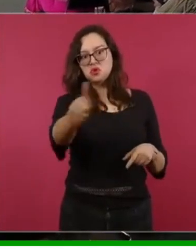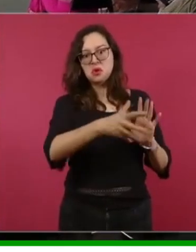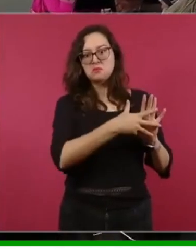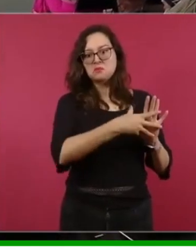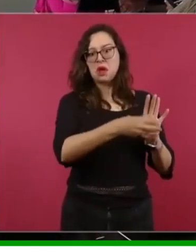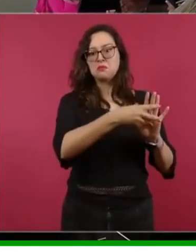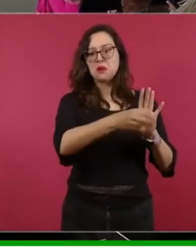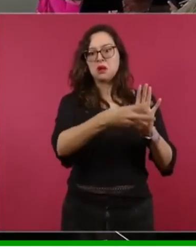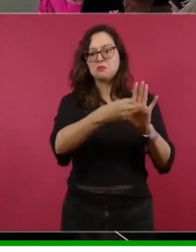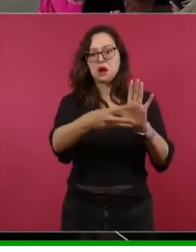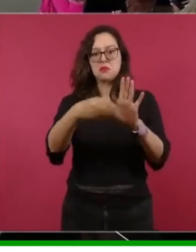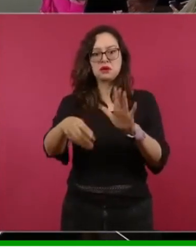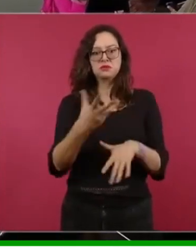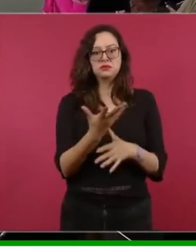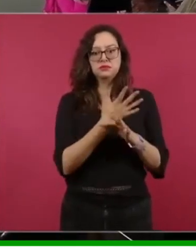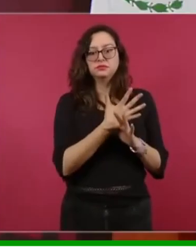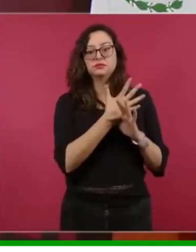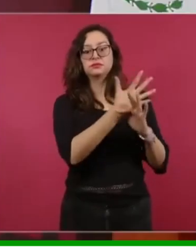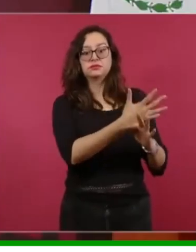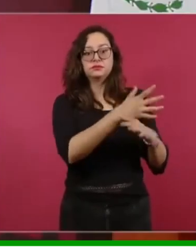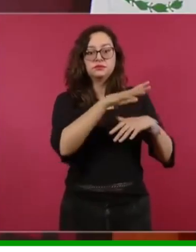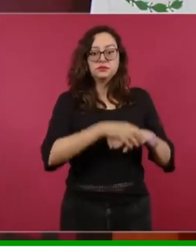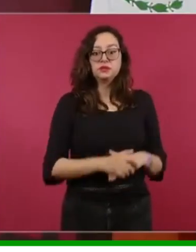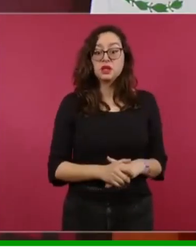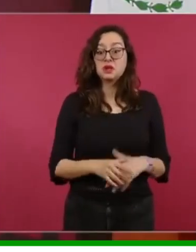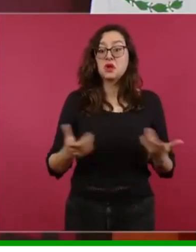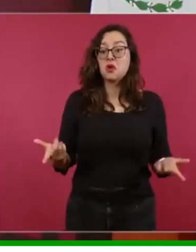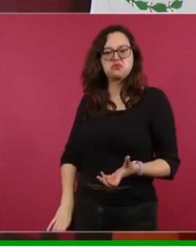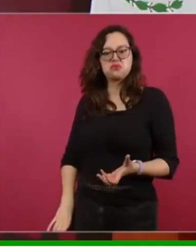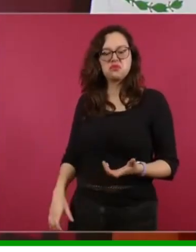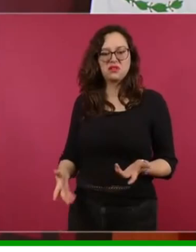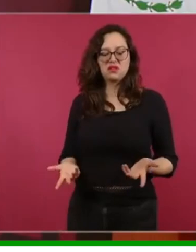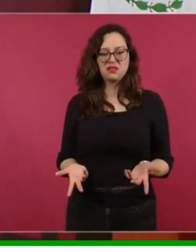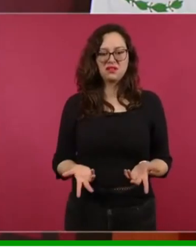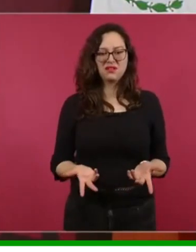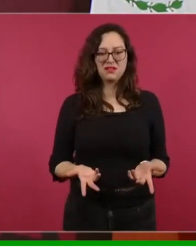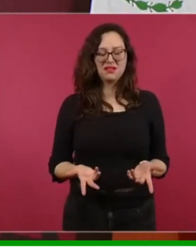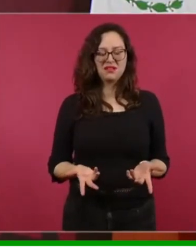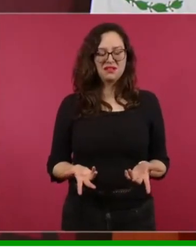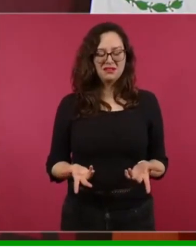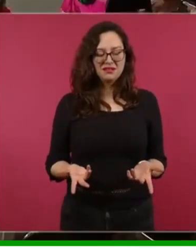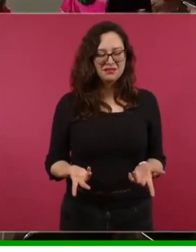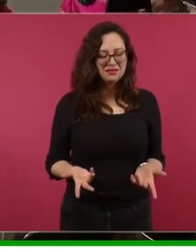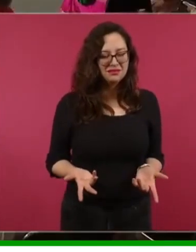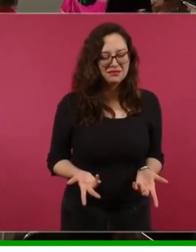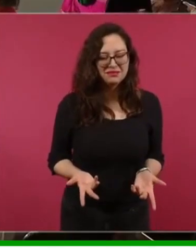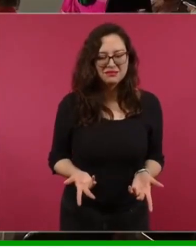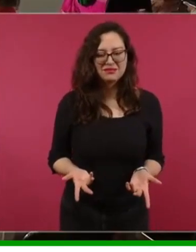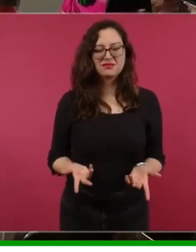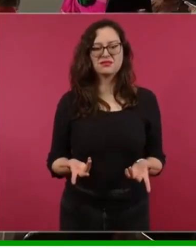que le faltaba de expropiar al gobierno. Las pensiones